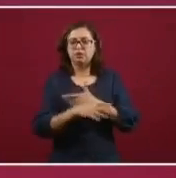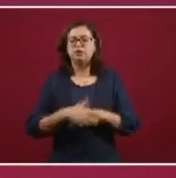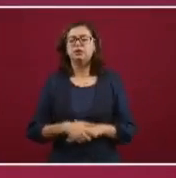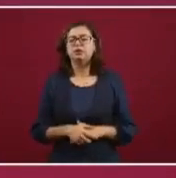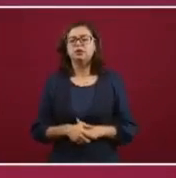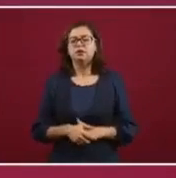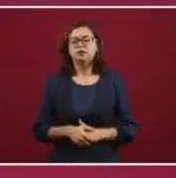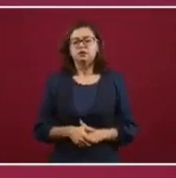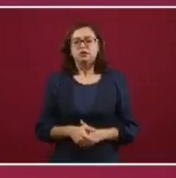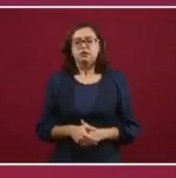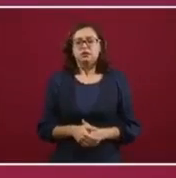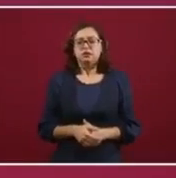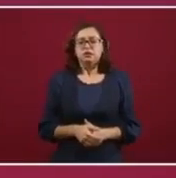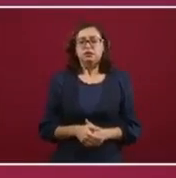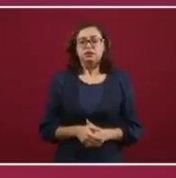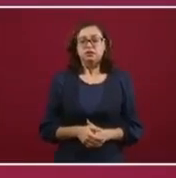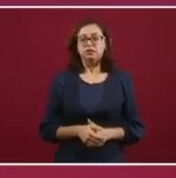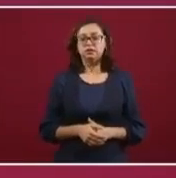Entonces,